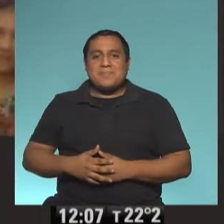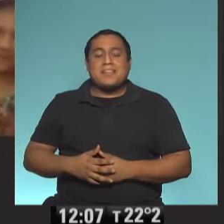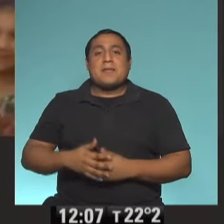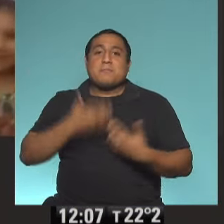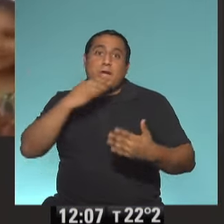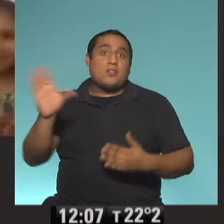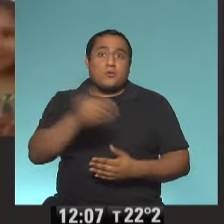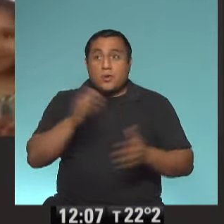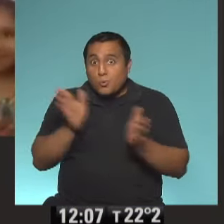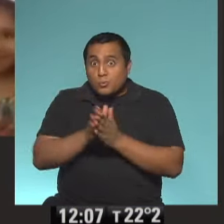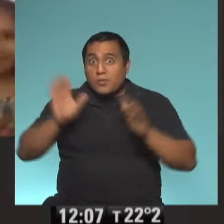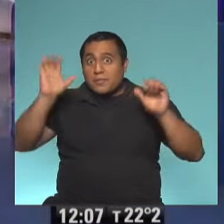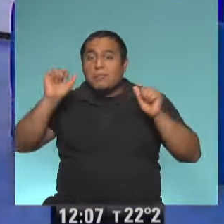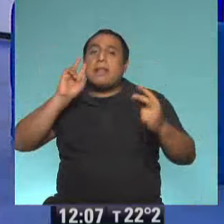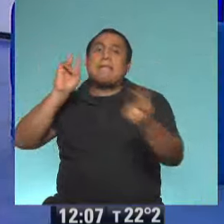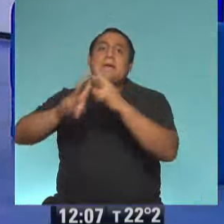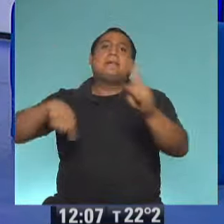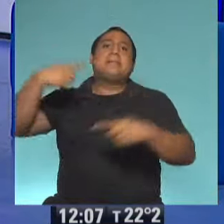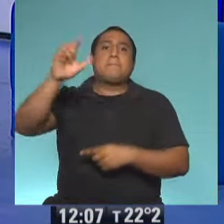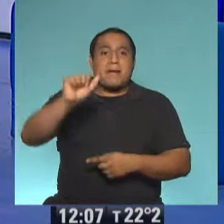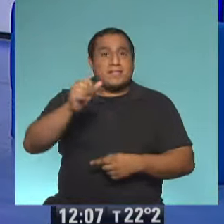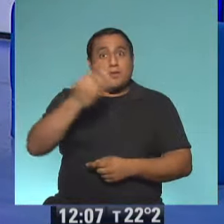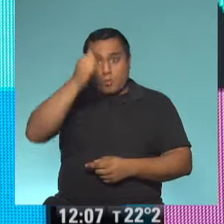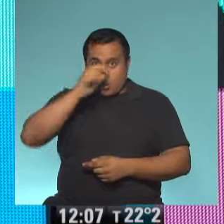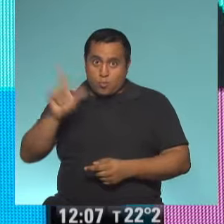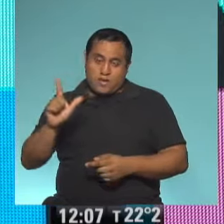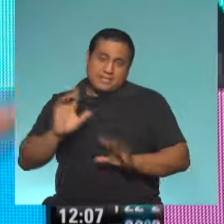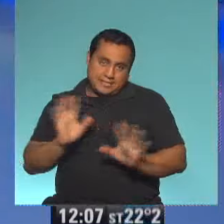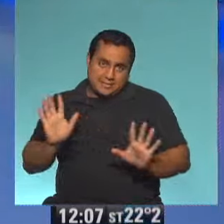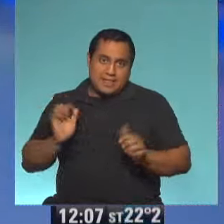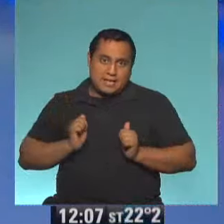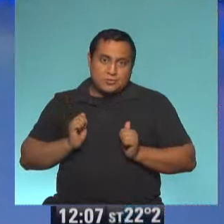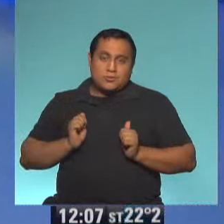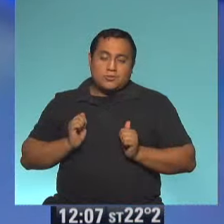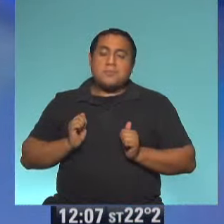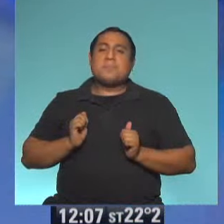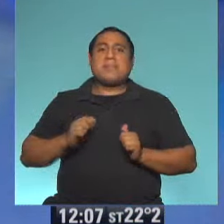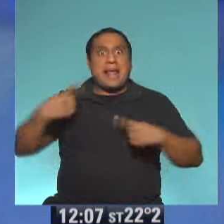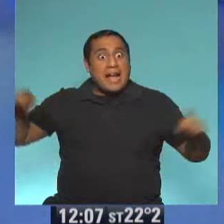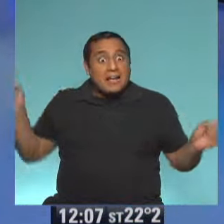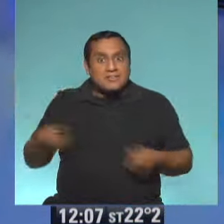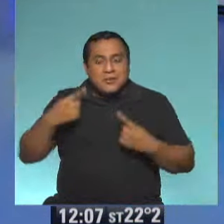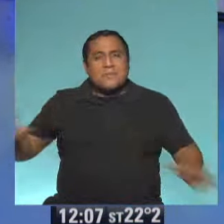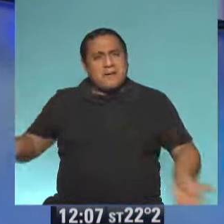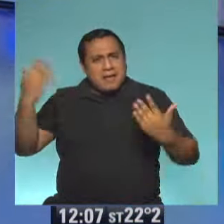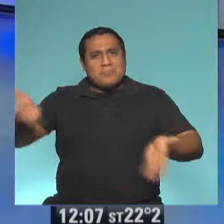y juntos nos despedimos hasta el martes. ¡Qué fin de largo, eh! ¡Ah, bueno! A ver, ¿cómo okay. es la canción? ¡Viene